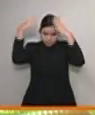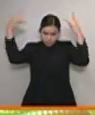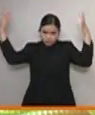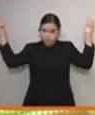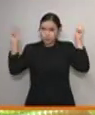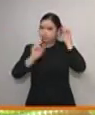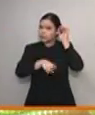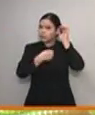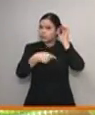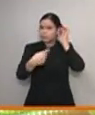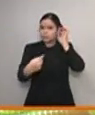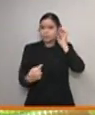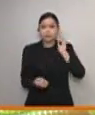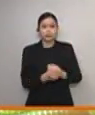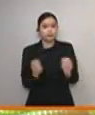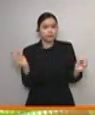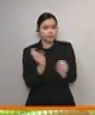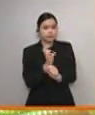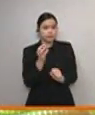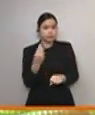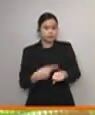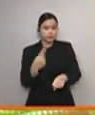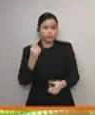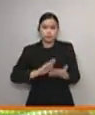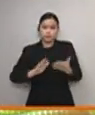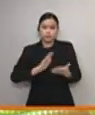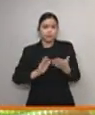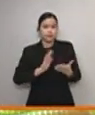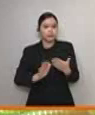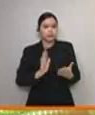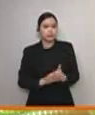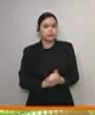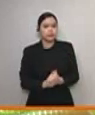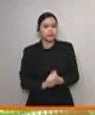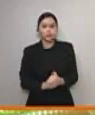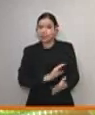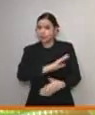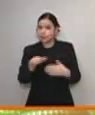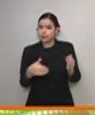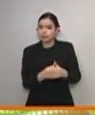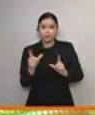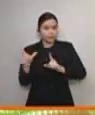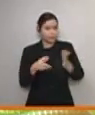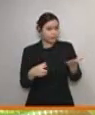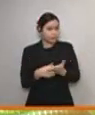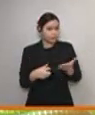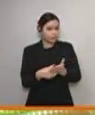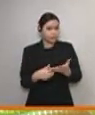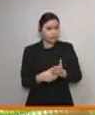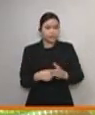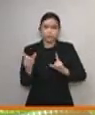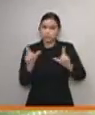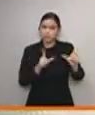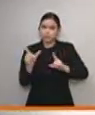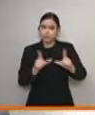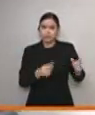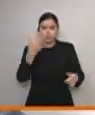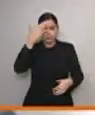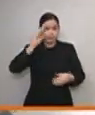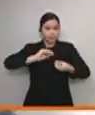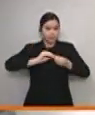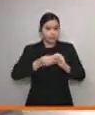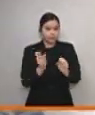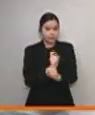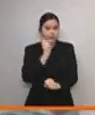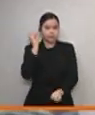una realidad y ganas 60 veces tu cantidad invertida. Así que con tu boleto en mano, muy preparado porque vamos a recibir